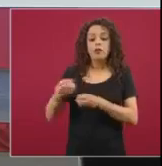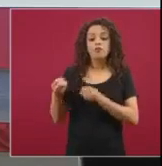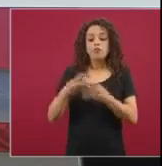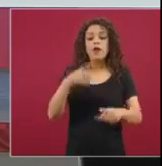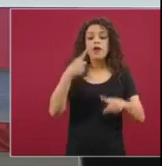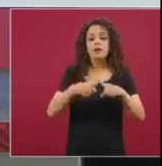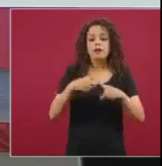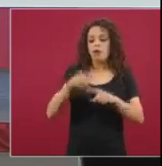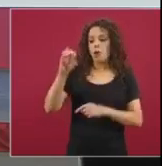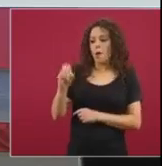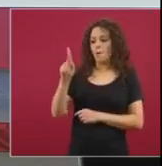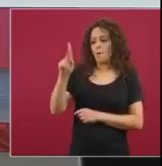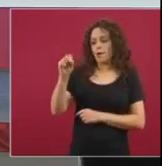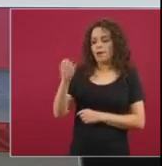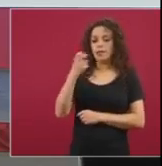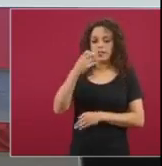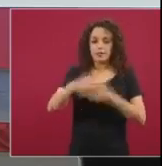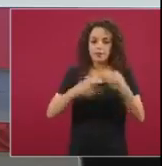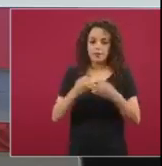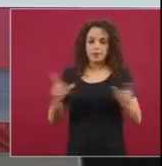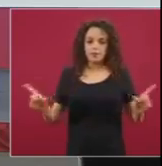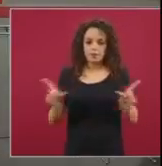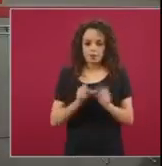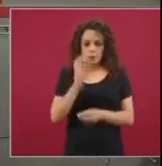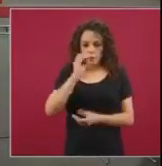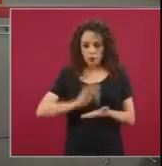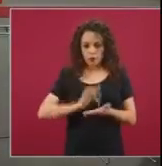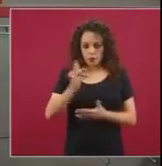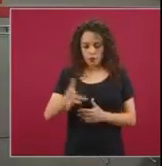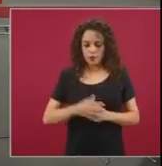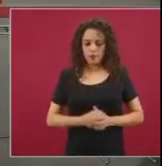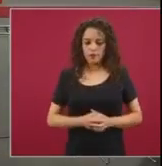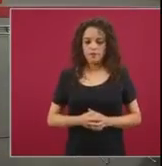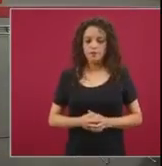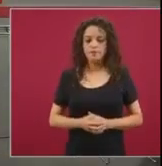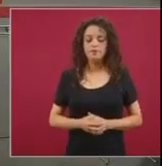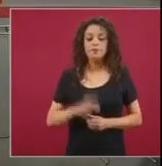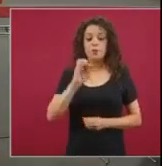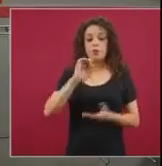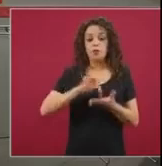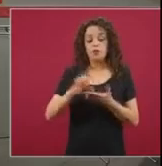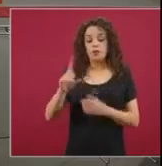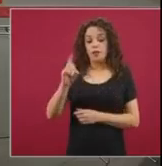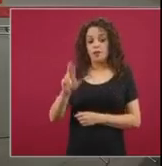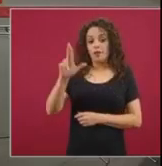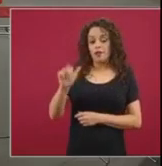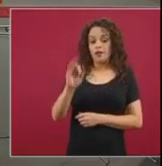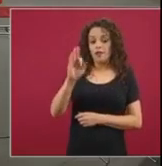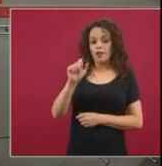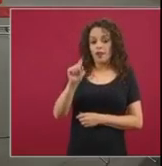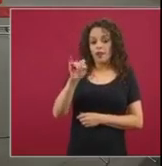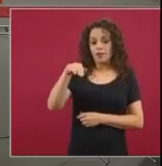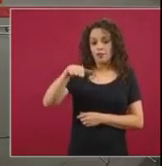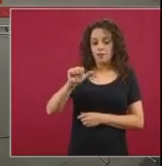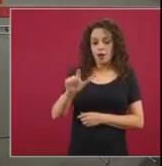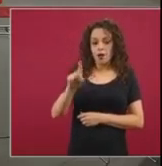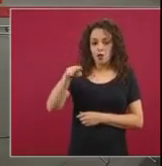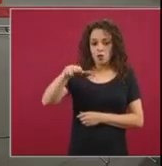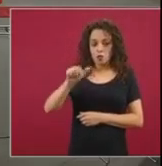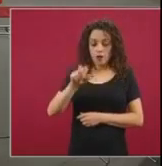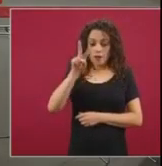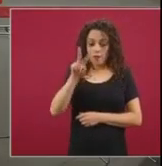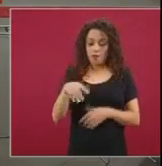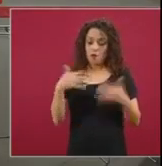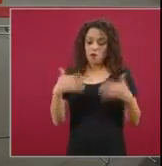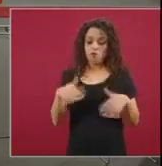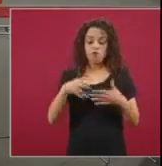gracias. Muchas gracias a la doctora Fátima Luna. Muchas gracias por esta